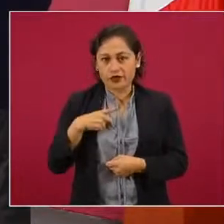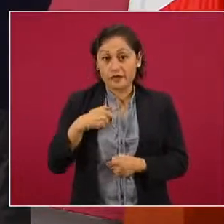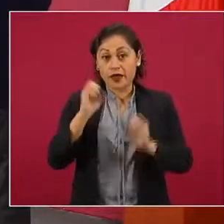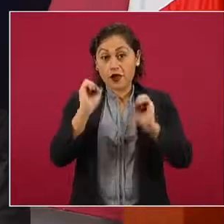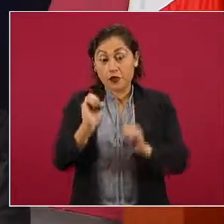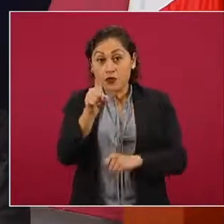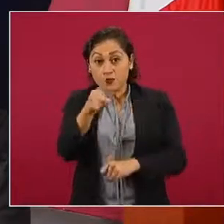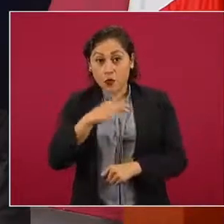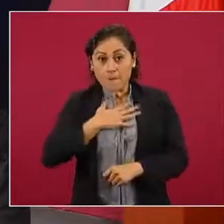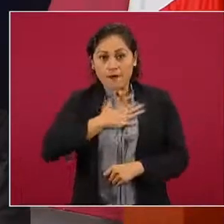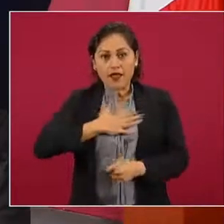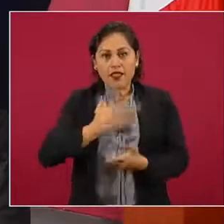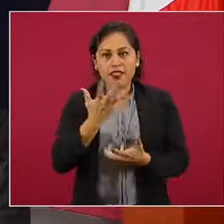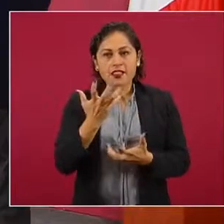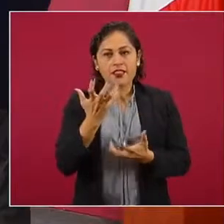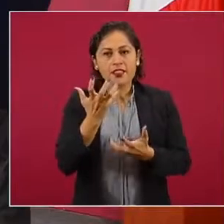ostentación.